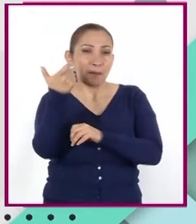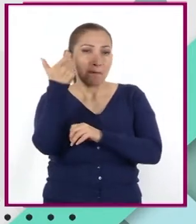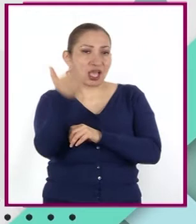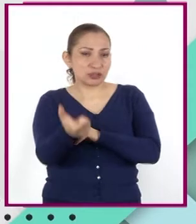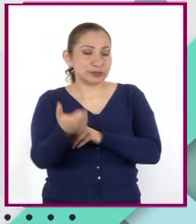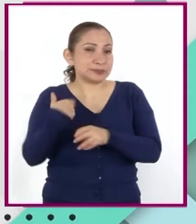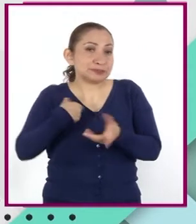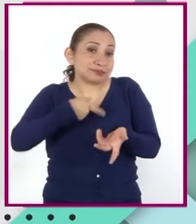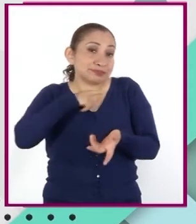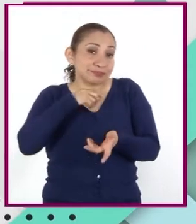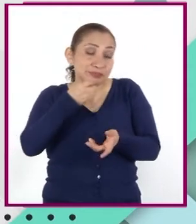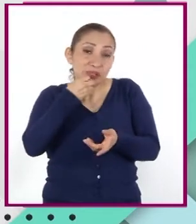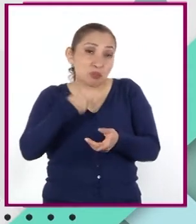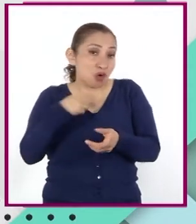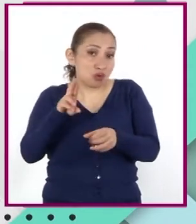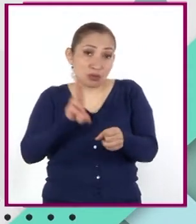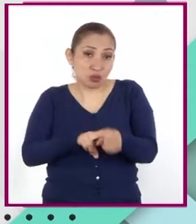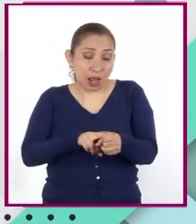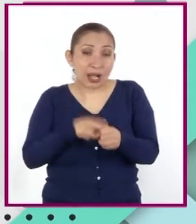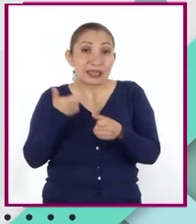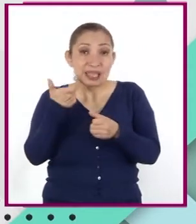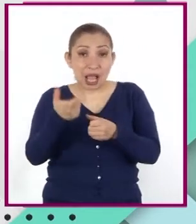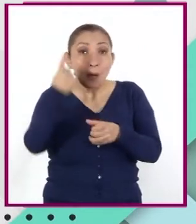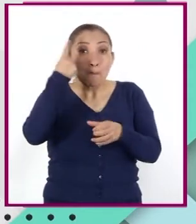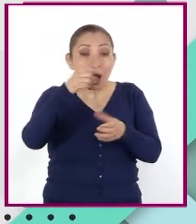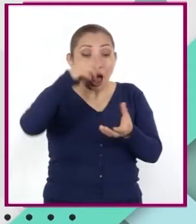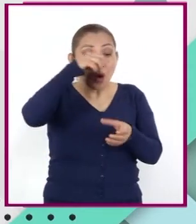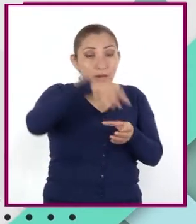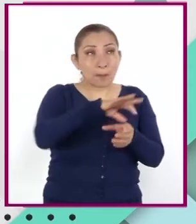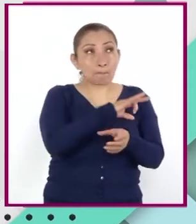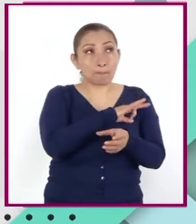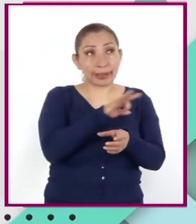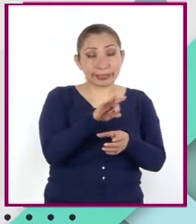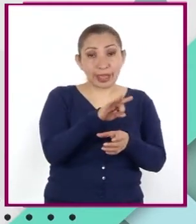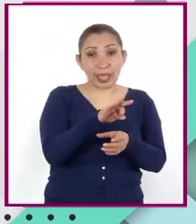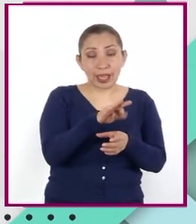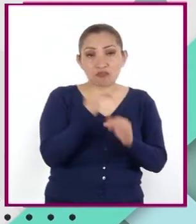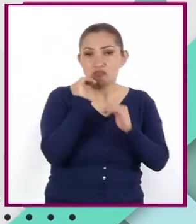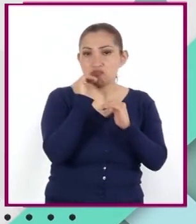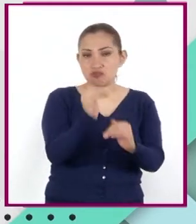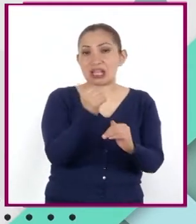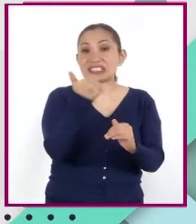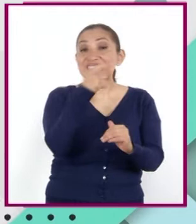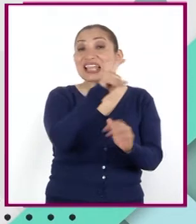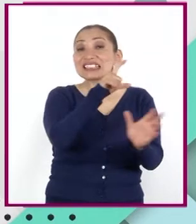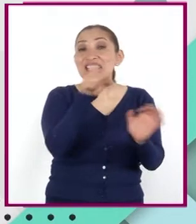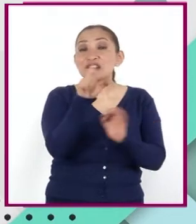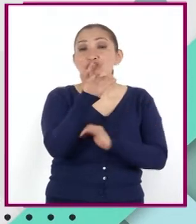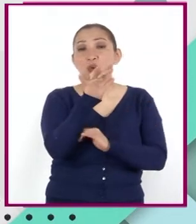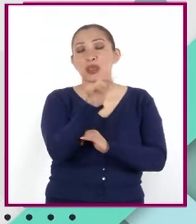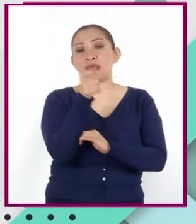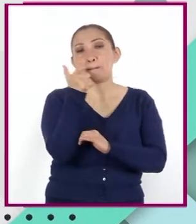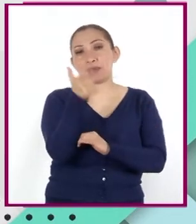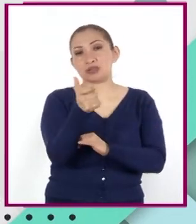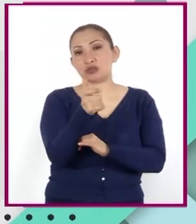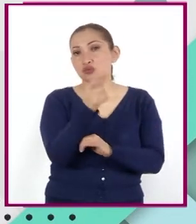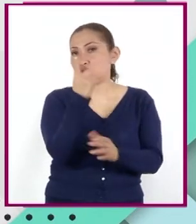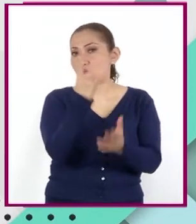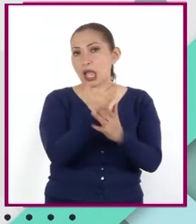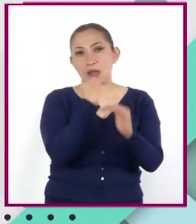850 pesos, por lo que el dinero para ahorrar puede ser máximo de 650 pesos.